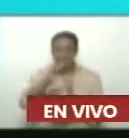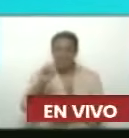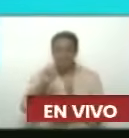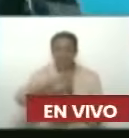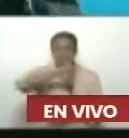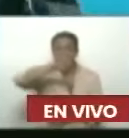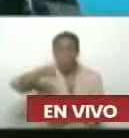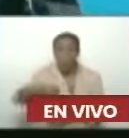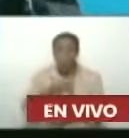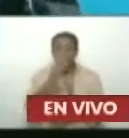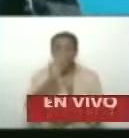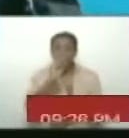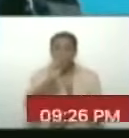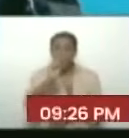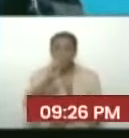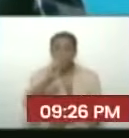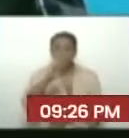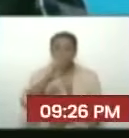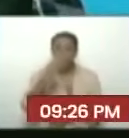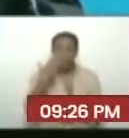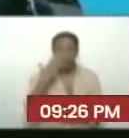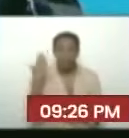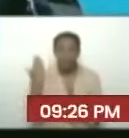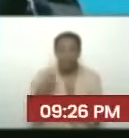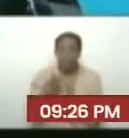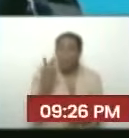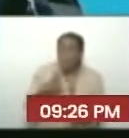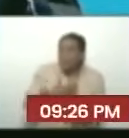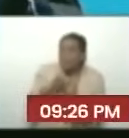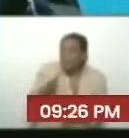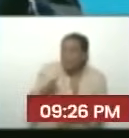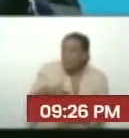Benjamín Figueroa Torres. Bienvenido, Josué, ¿cómo te sientes?